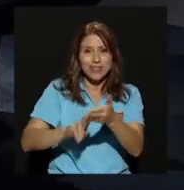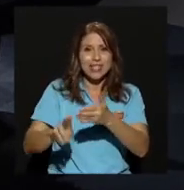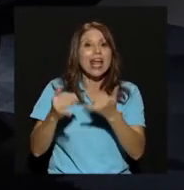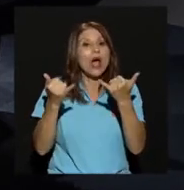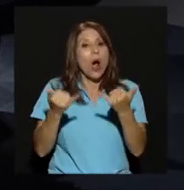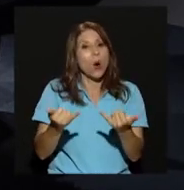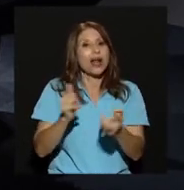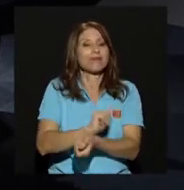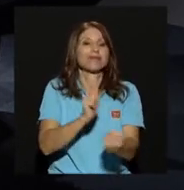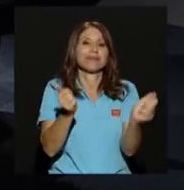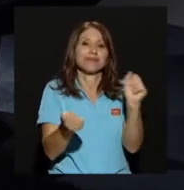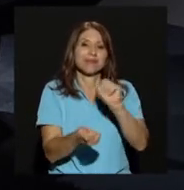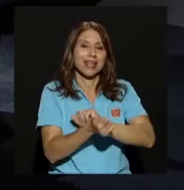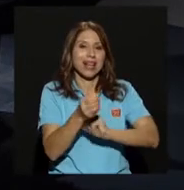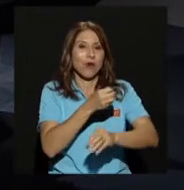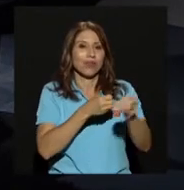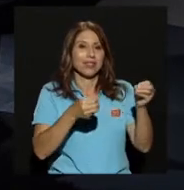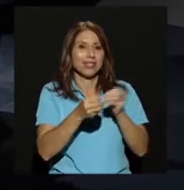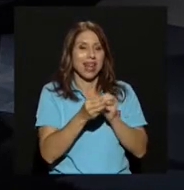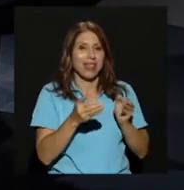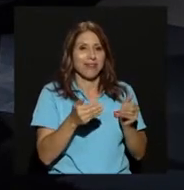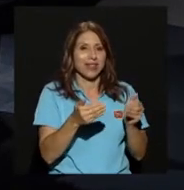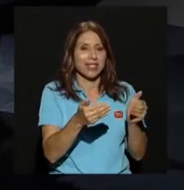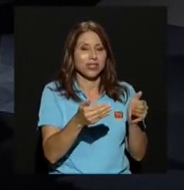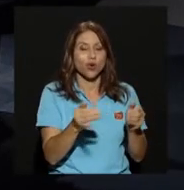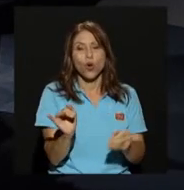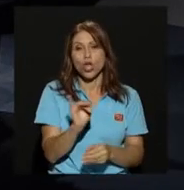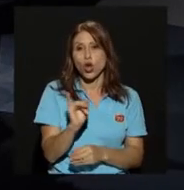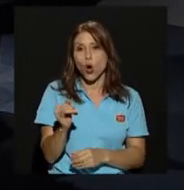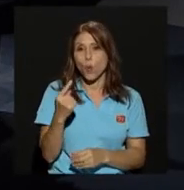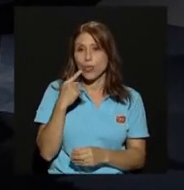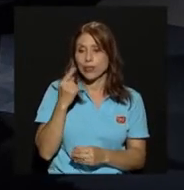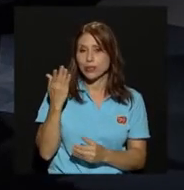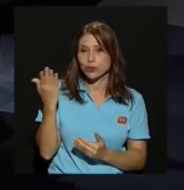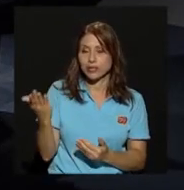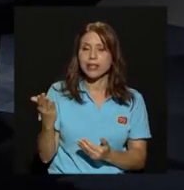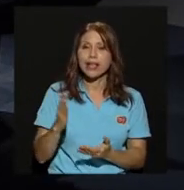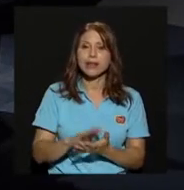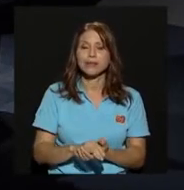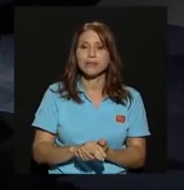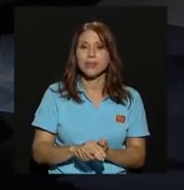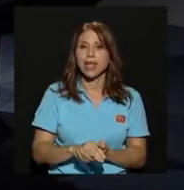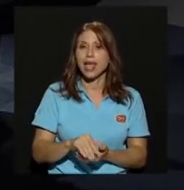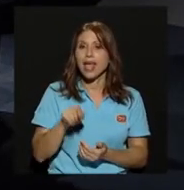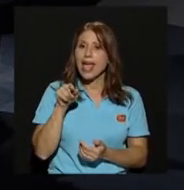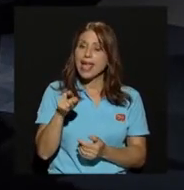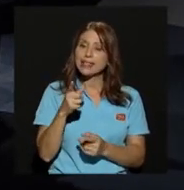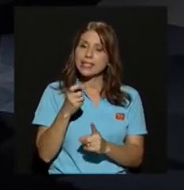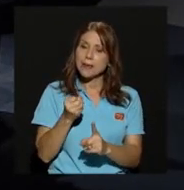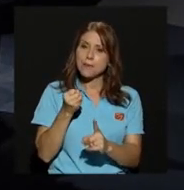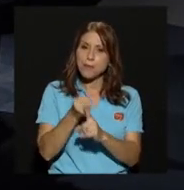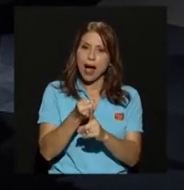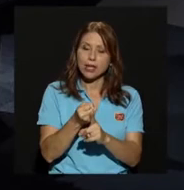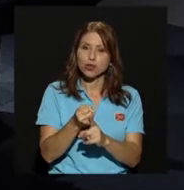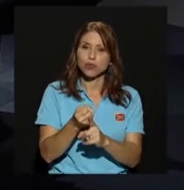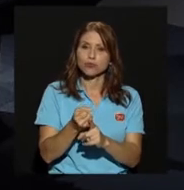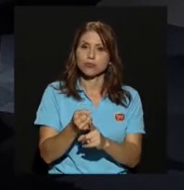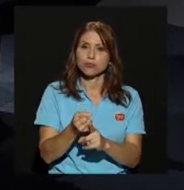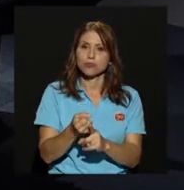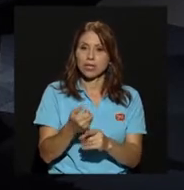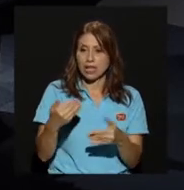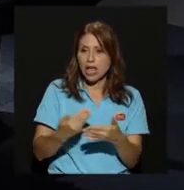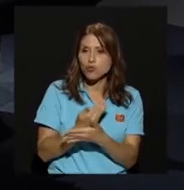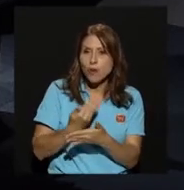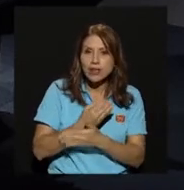registro. Y bueno, como usted plantea, este impacto que tienen las